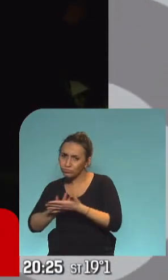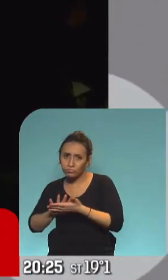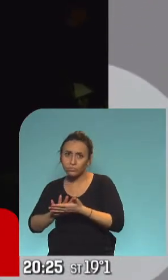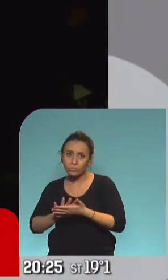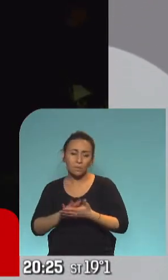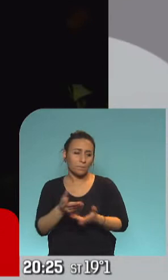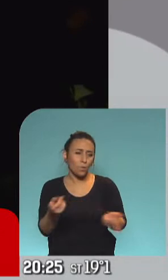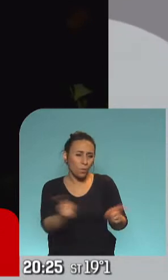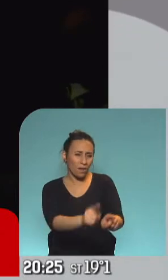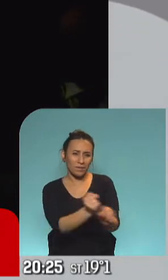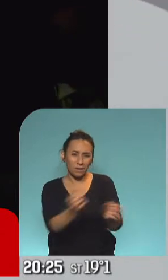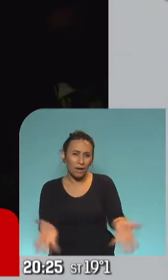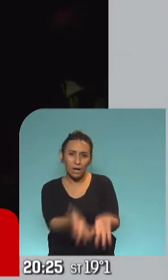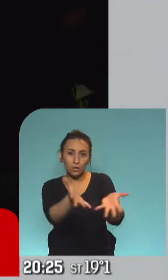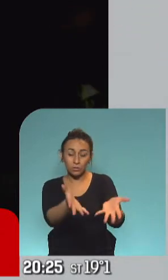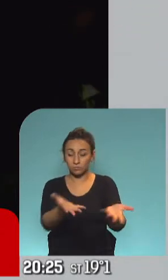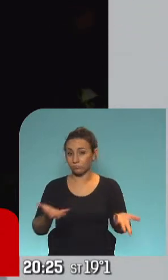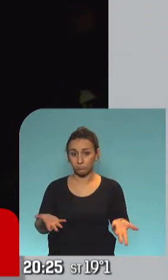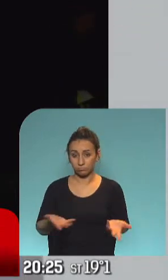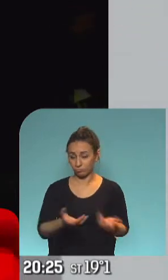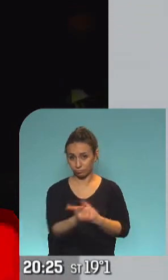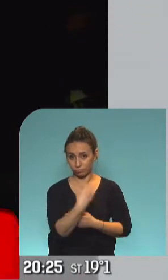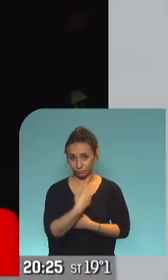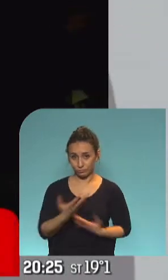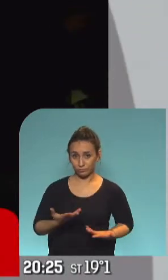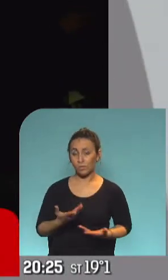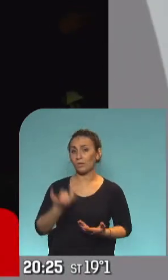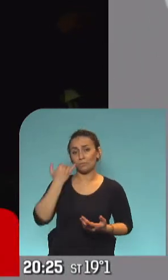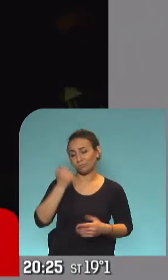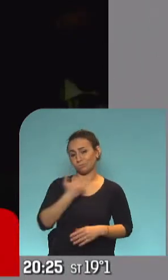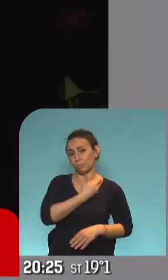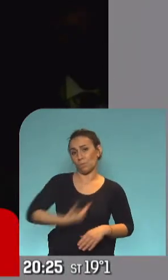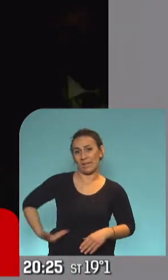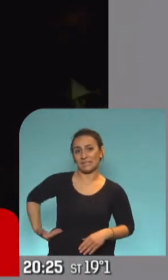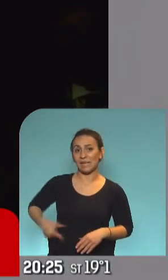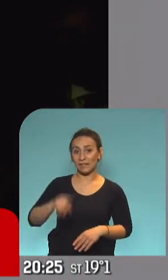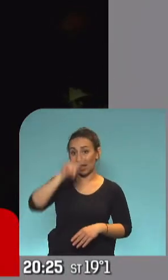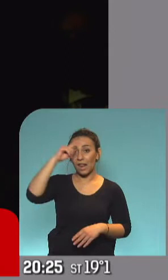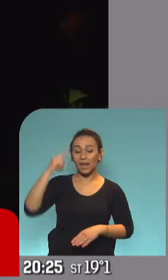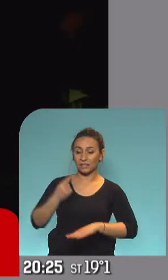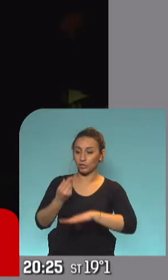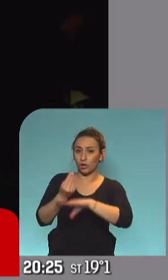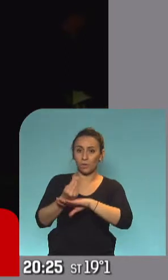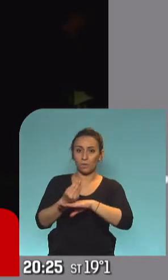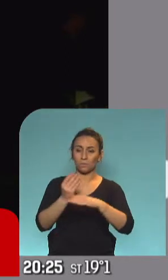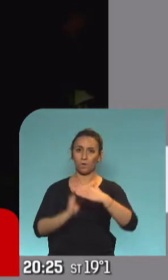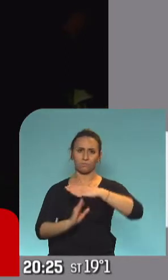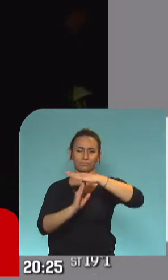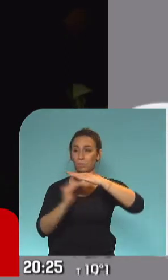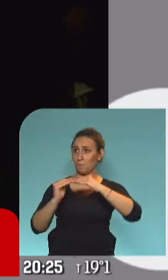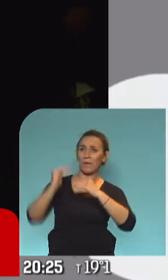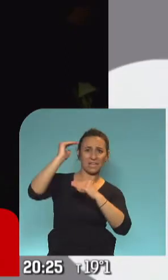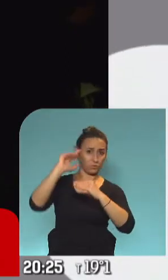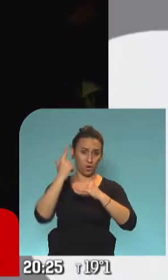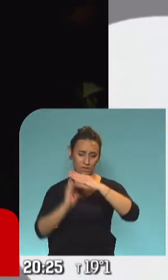acabamos de escuchar al presidente de la nación. No hay un poder más alto en la República Argentina, así que creo que esto debería servir para que en este mismo